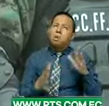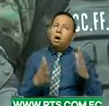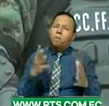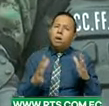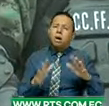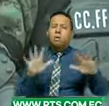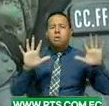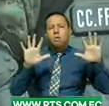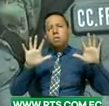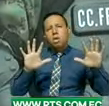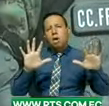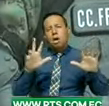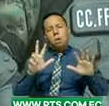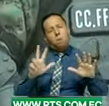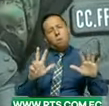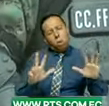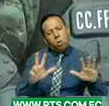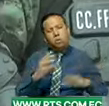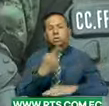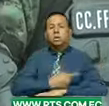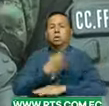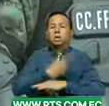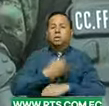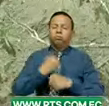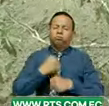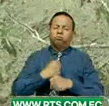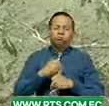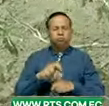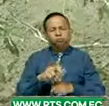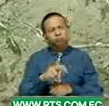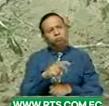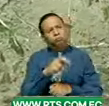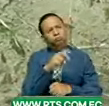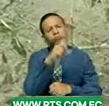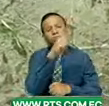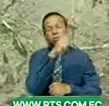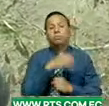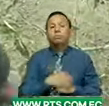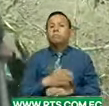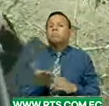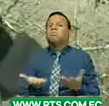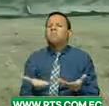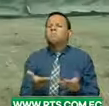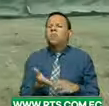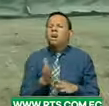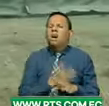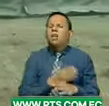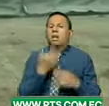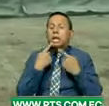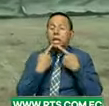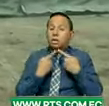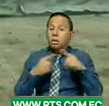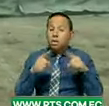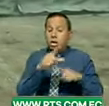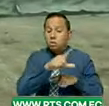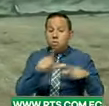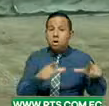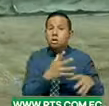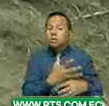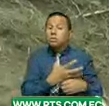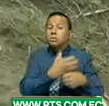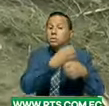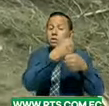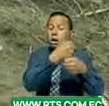días para llegar a la cima. La incursión en el cerro se dio en el marco de la declaratoria como zonas de seguridad nacional a los